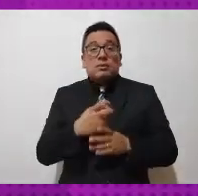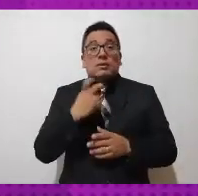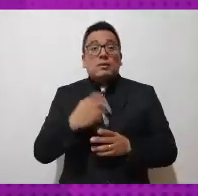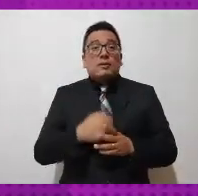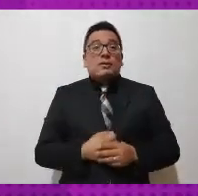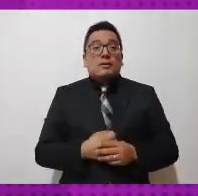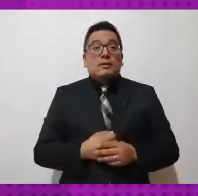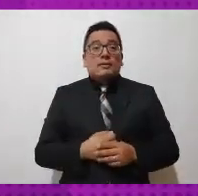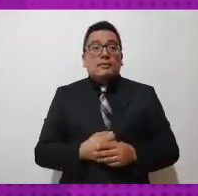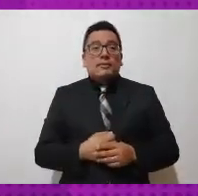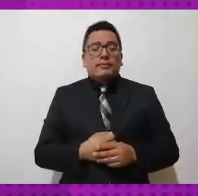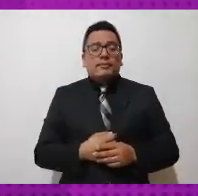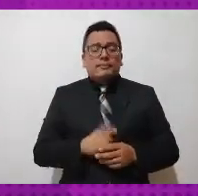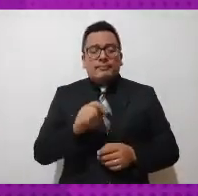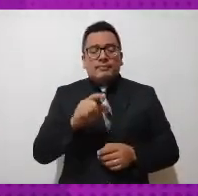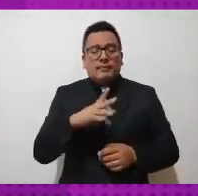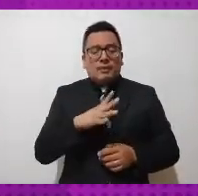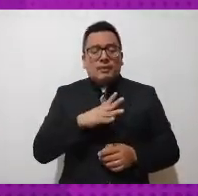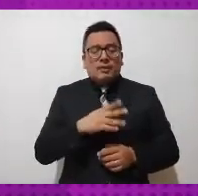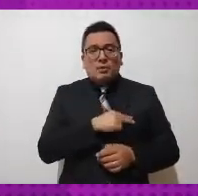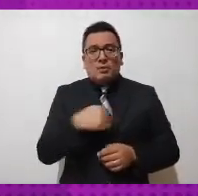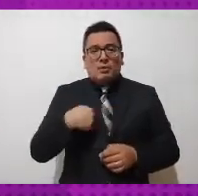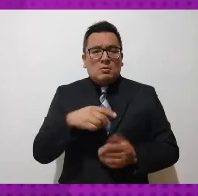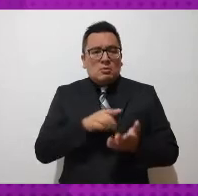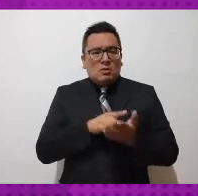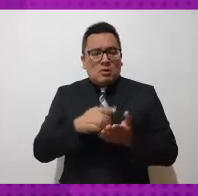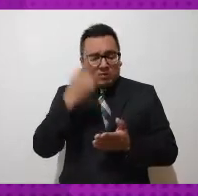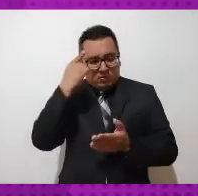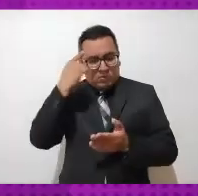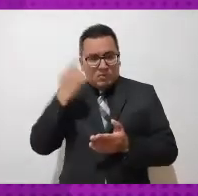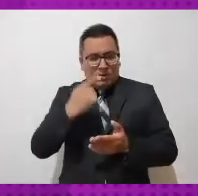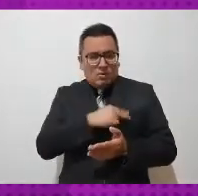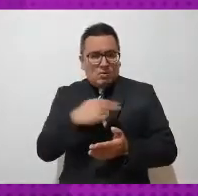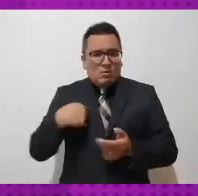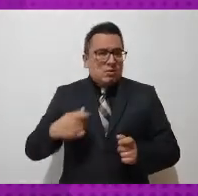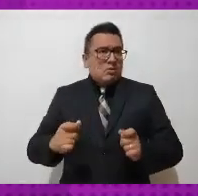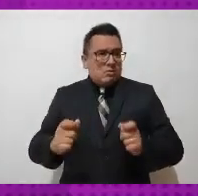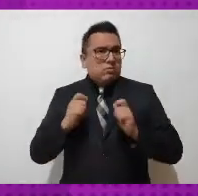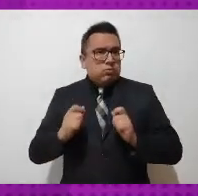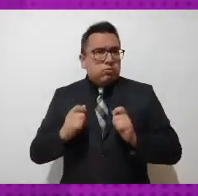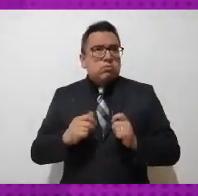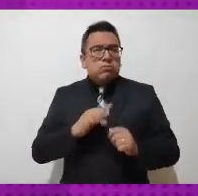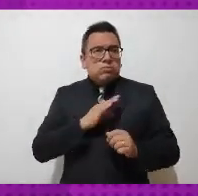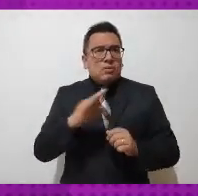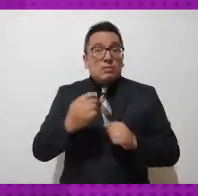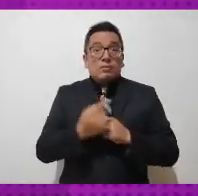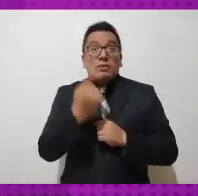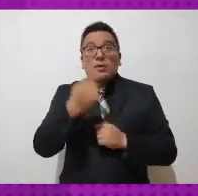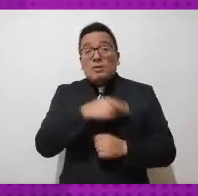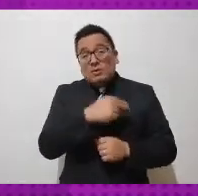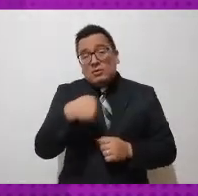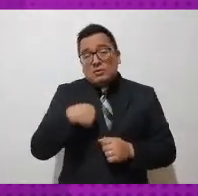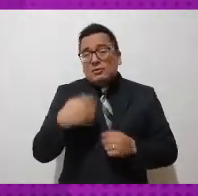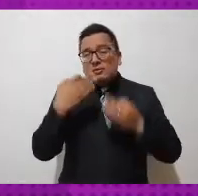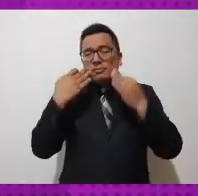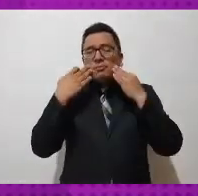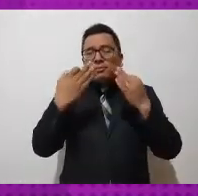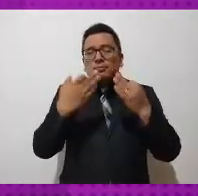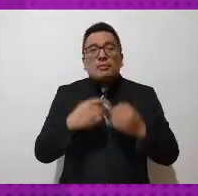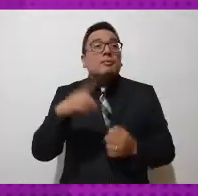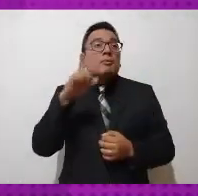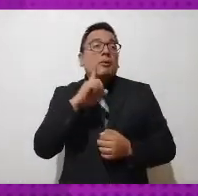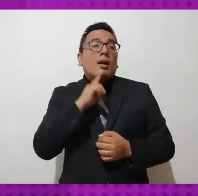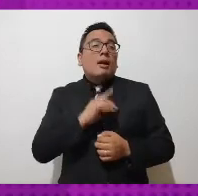se empata con el derecho a ejercer el cargo, porque, bueno, hemos visto que en muchas ocasiones solo